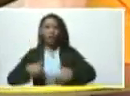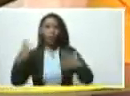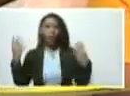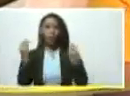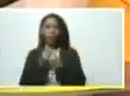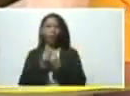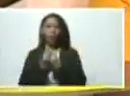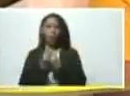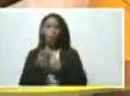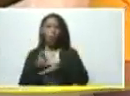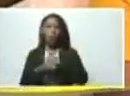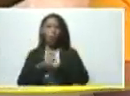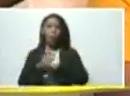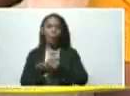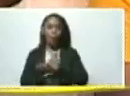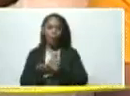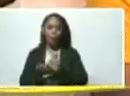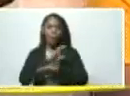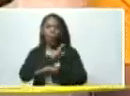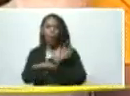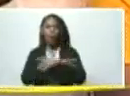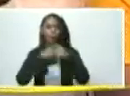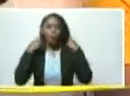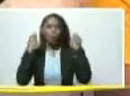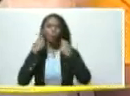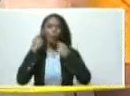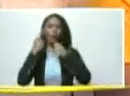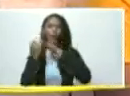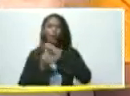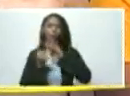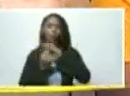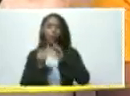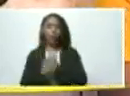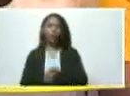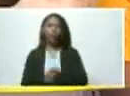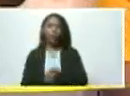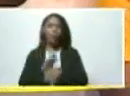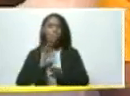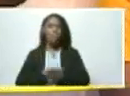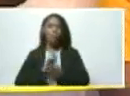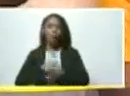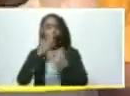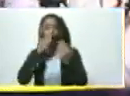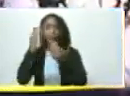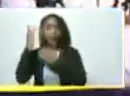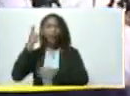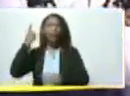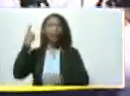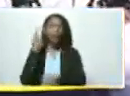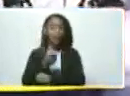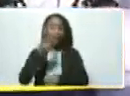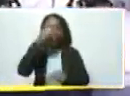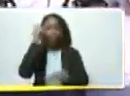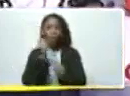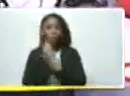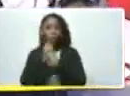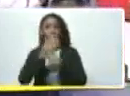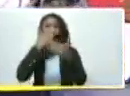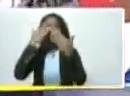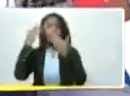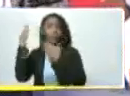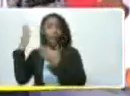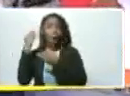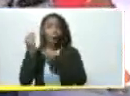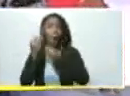conjunto, gobierno, poder popular y las instituciones, porque es así como debemos trabajar, es así como